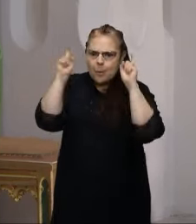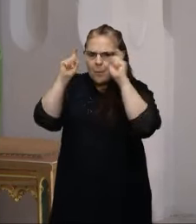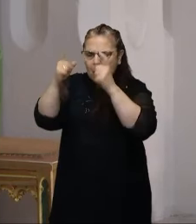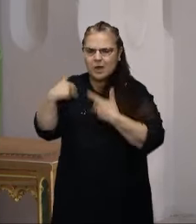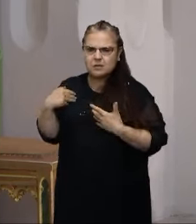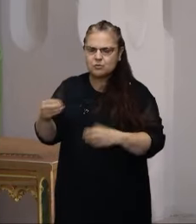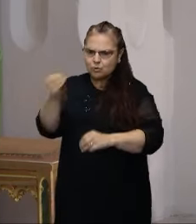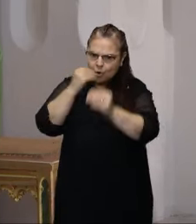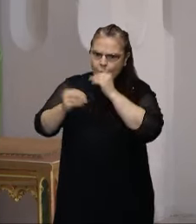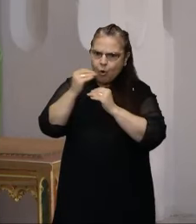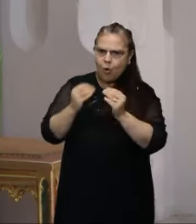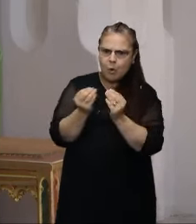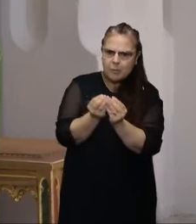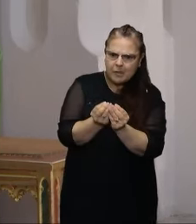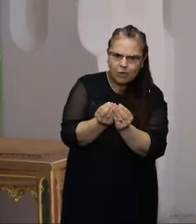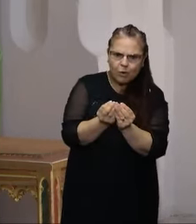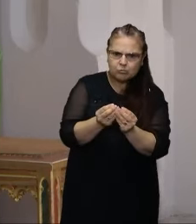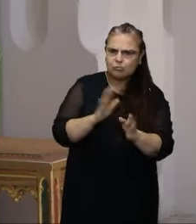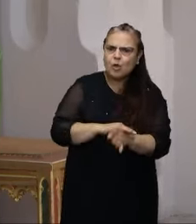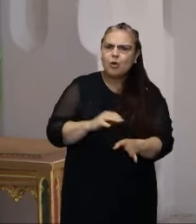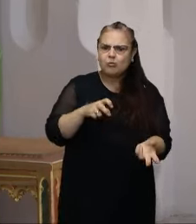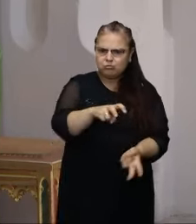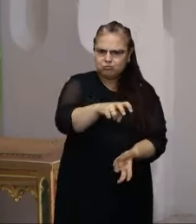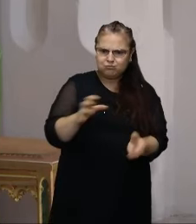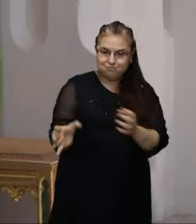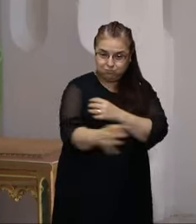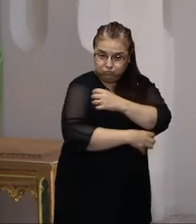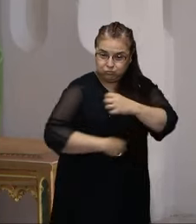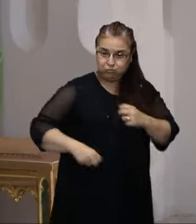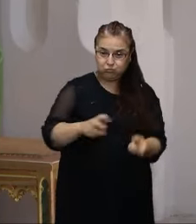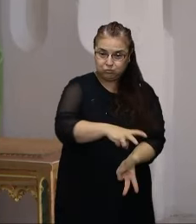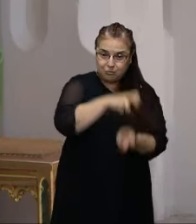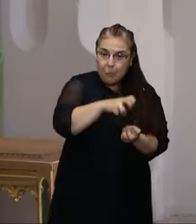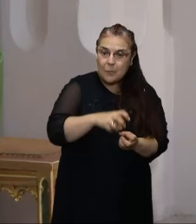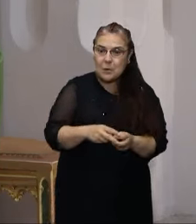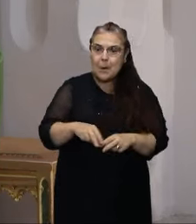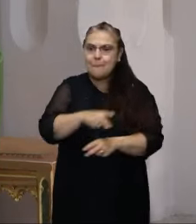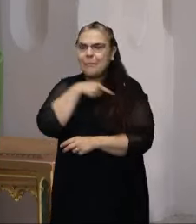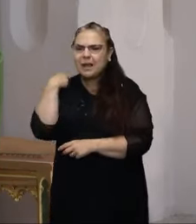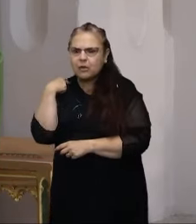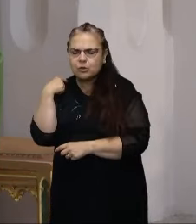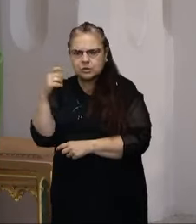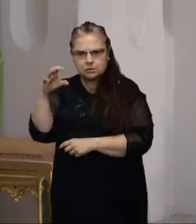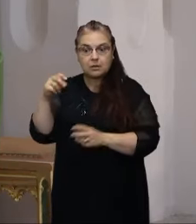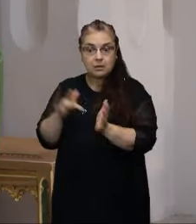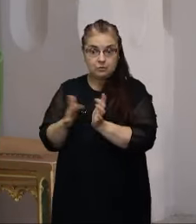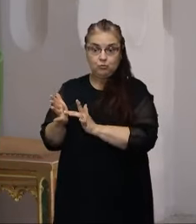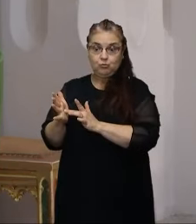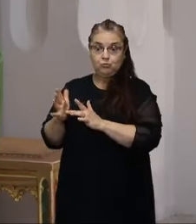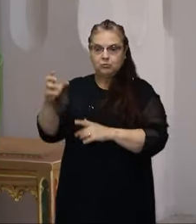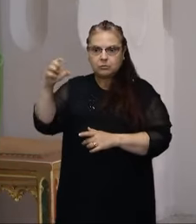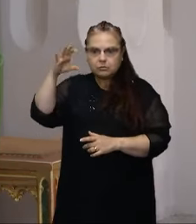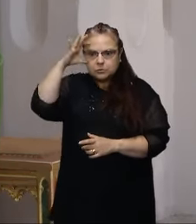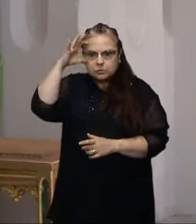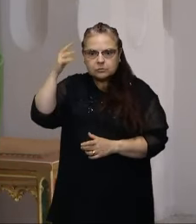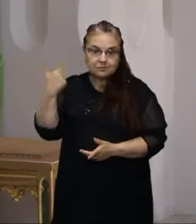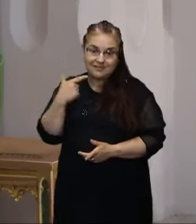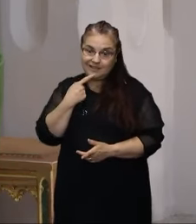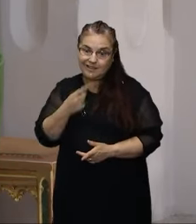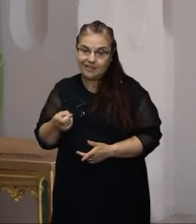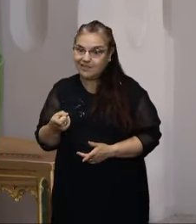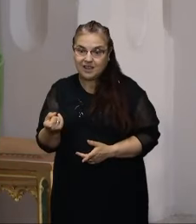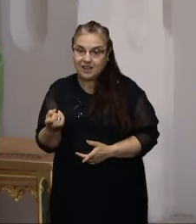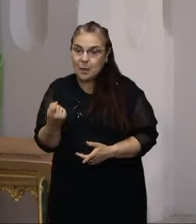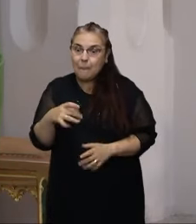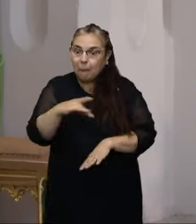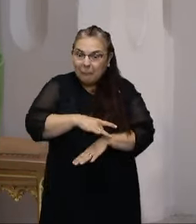con publicanos y pecadores?». Jesús lo oyó y dijo: «No tienen necesidad